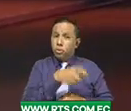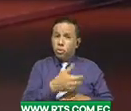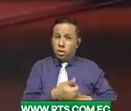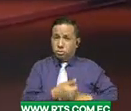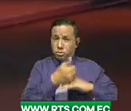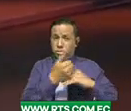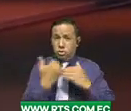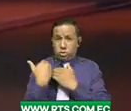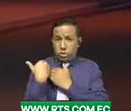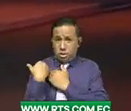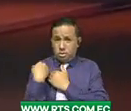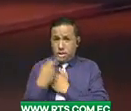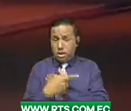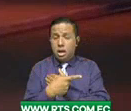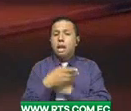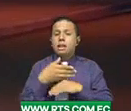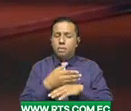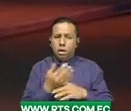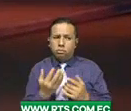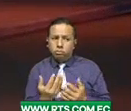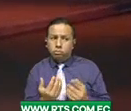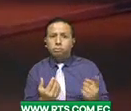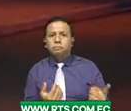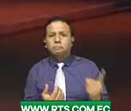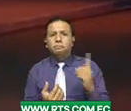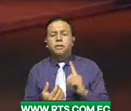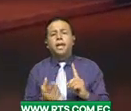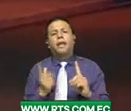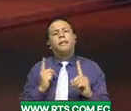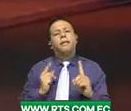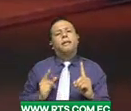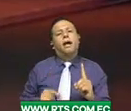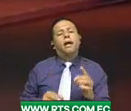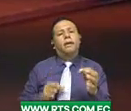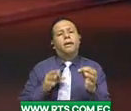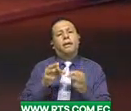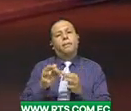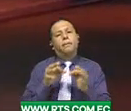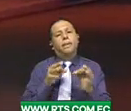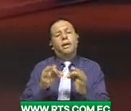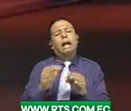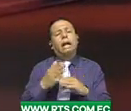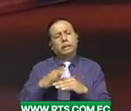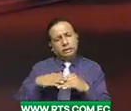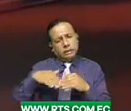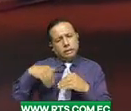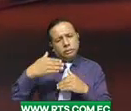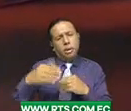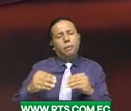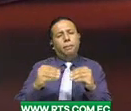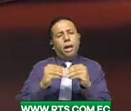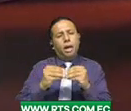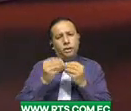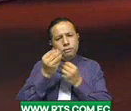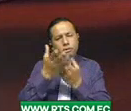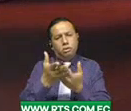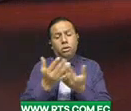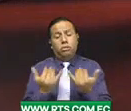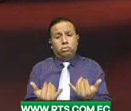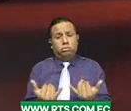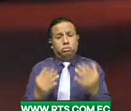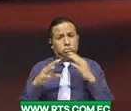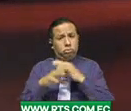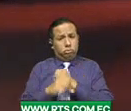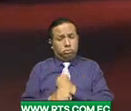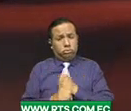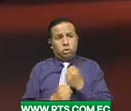zona del circuito, pues nos daría detalles. Pues más adelante, pues tendríamos más información respecto a esta situación. Pero en lo que va de la noche, de